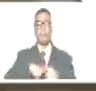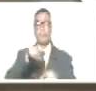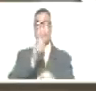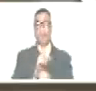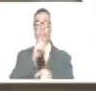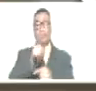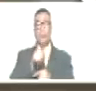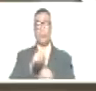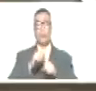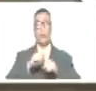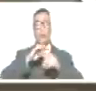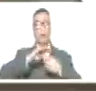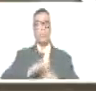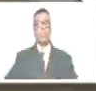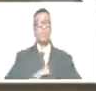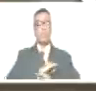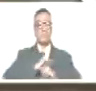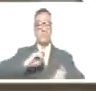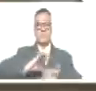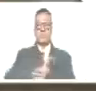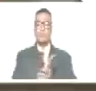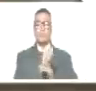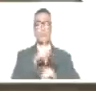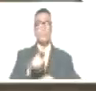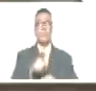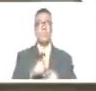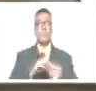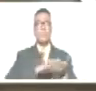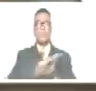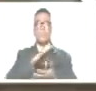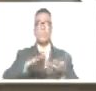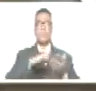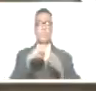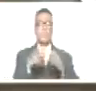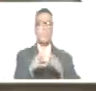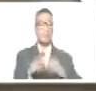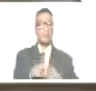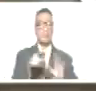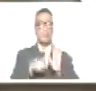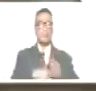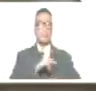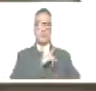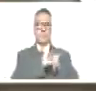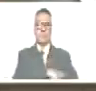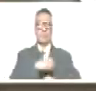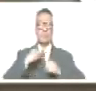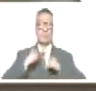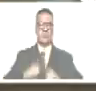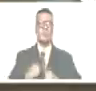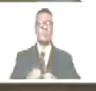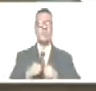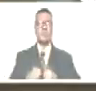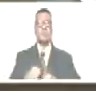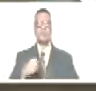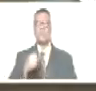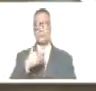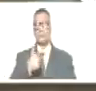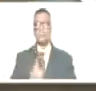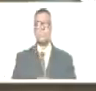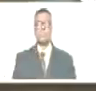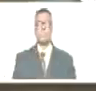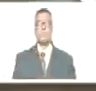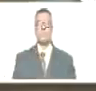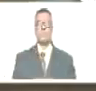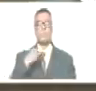extirpar radicalmente este desorden es dictar medidas fuertes y extraordinarias.